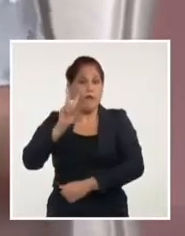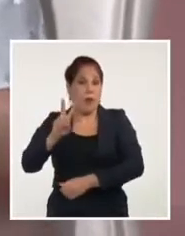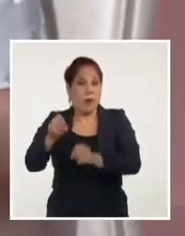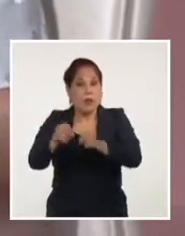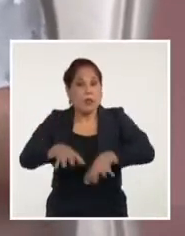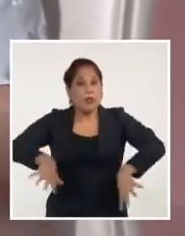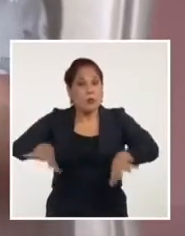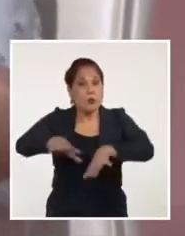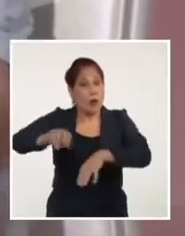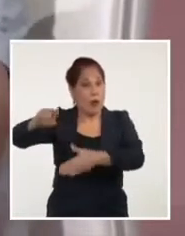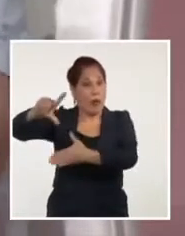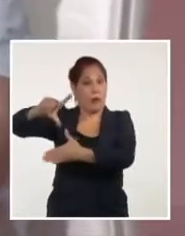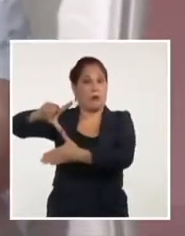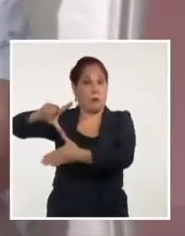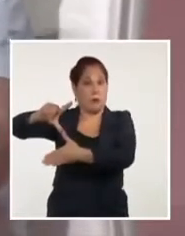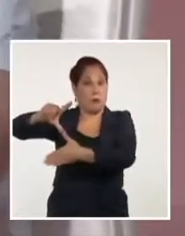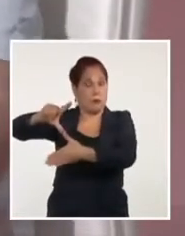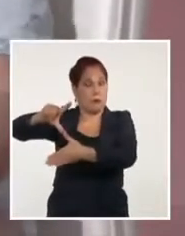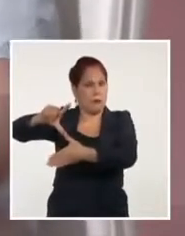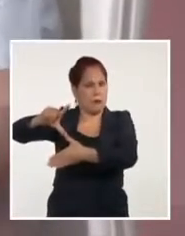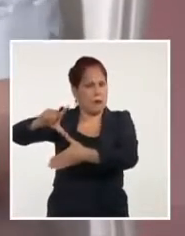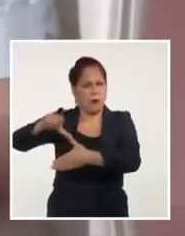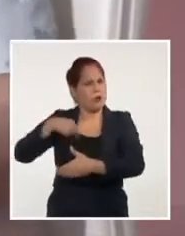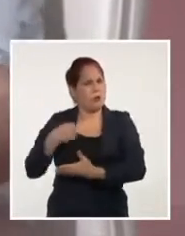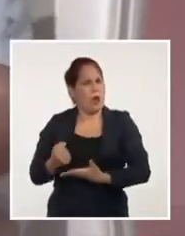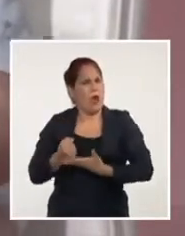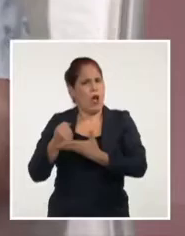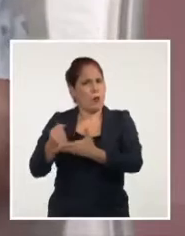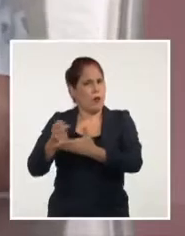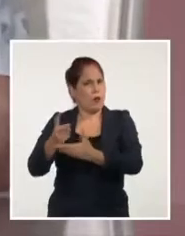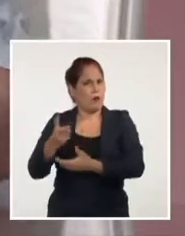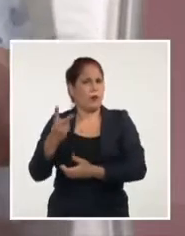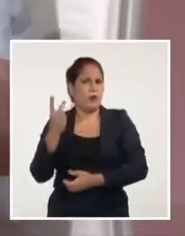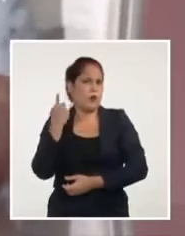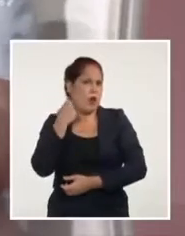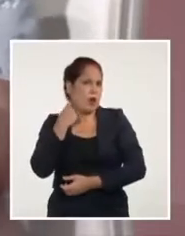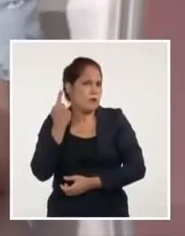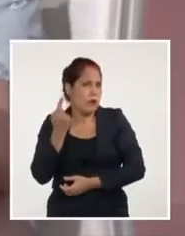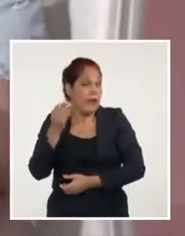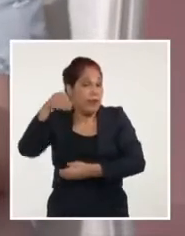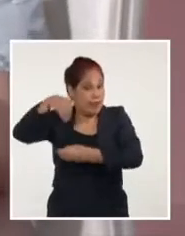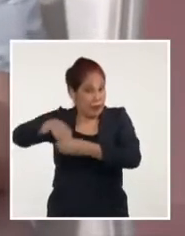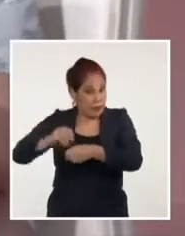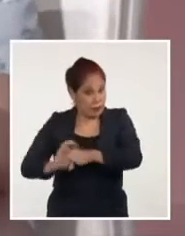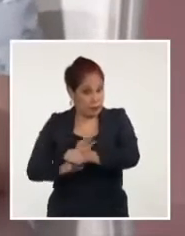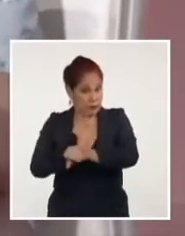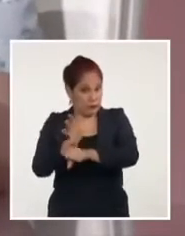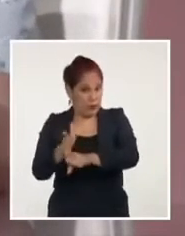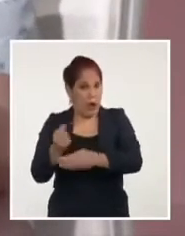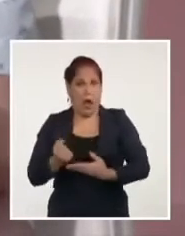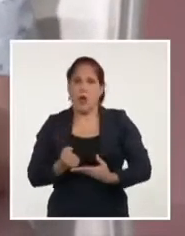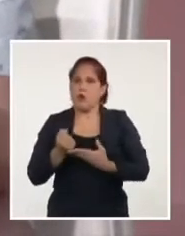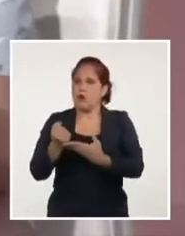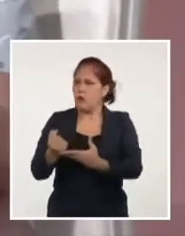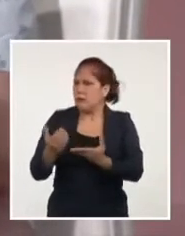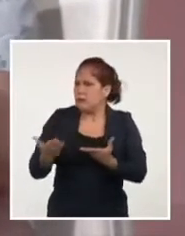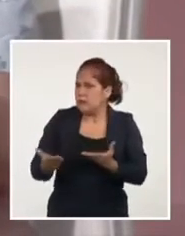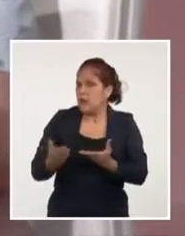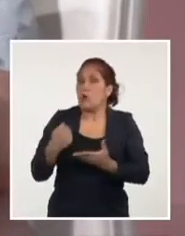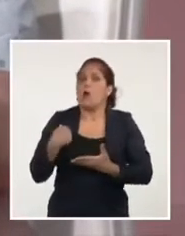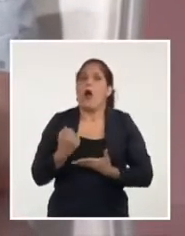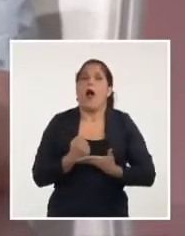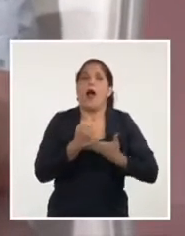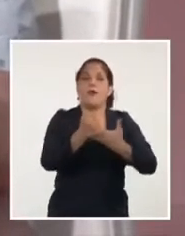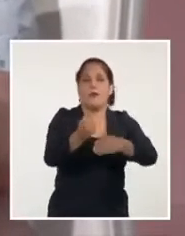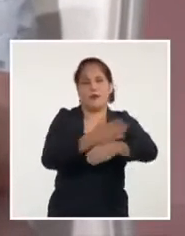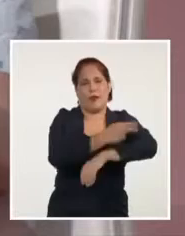latinoamericano, a qué hemos asistido en los últimos 2 años, incluyendo en momentos de pandemia. Hemos asistido a países que